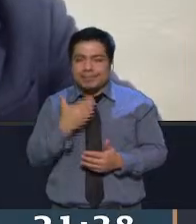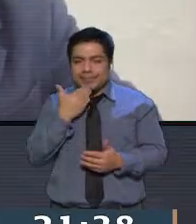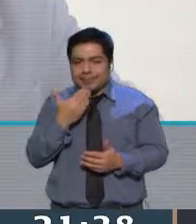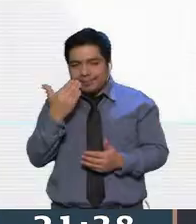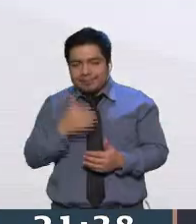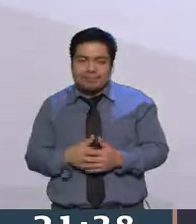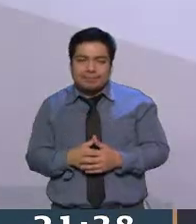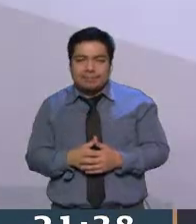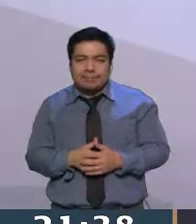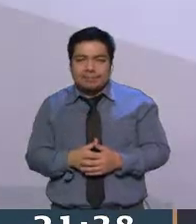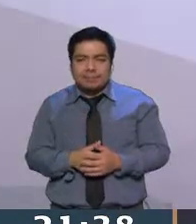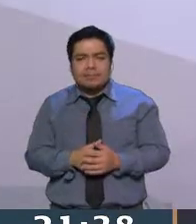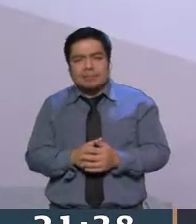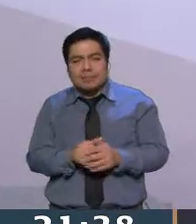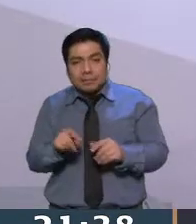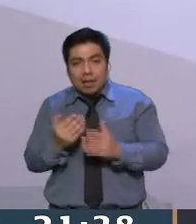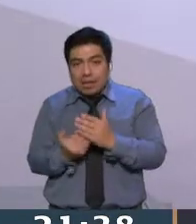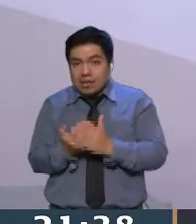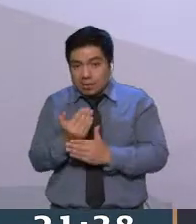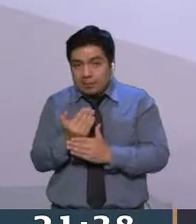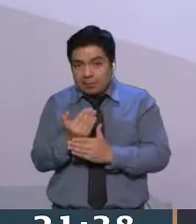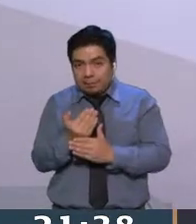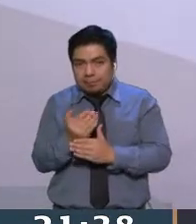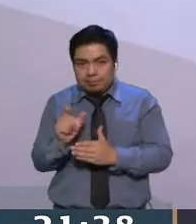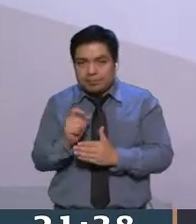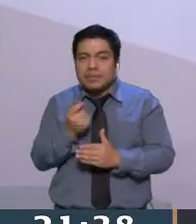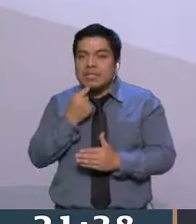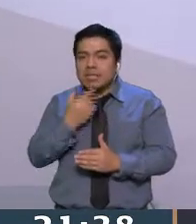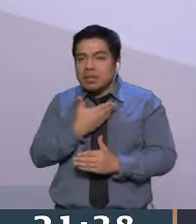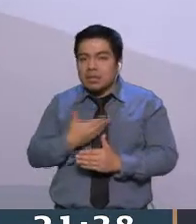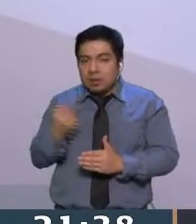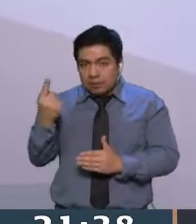Hasta noche. luego. Bye. Por cierto, esta mañana, al inicio de su conferencia en Palacio Nacional, el